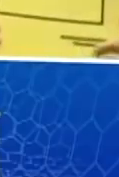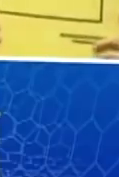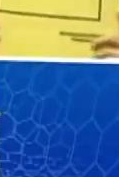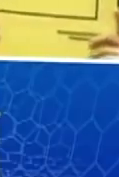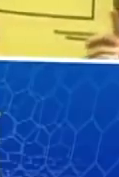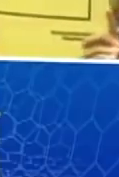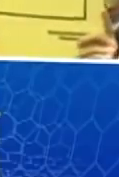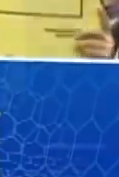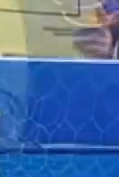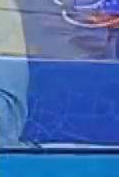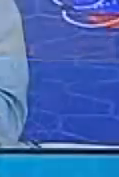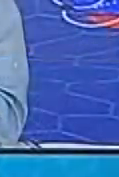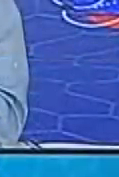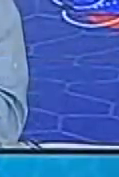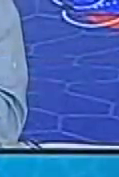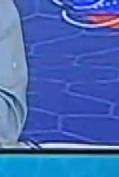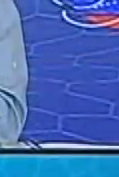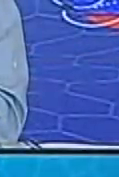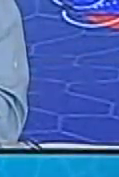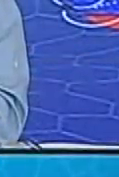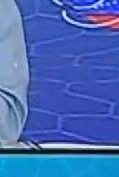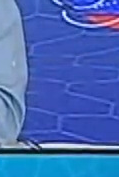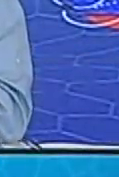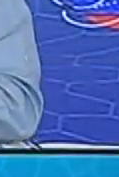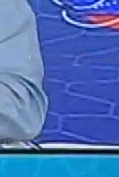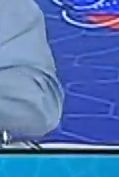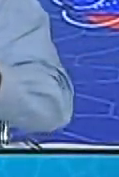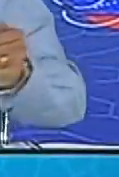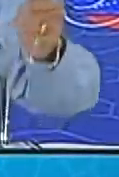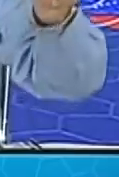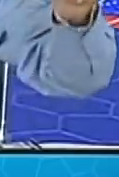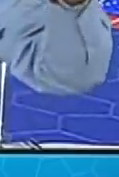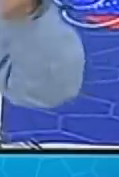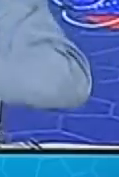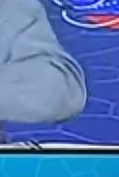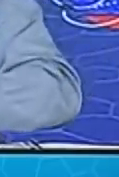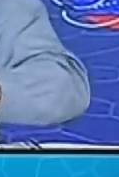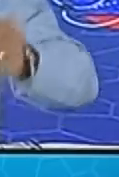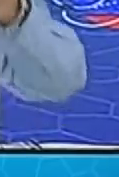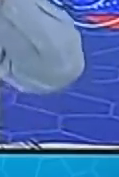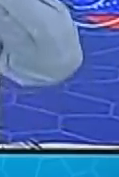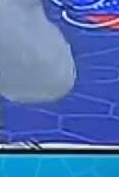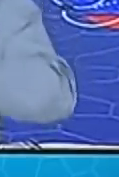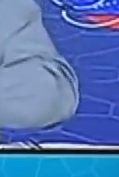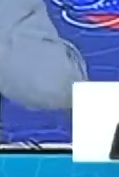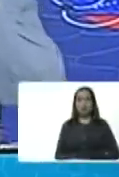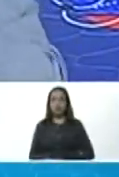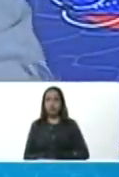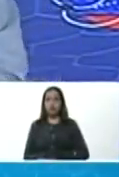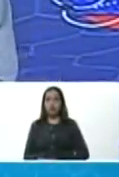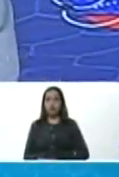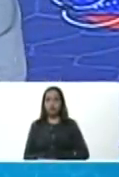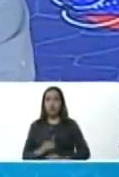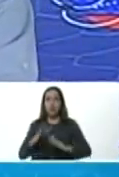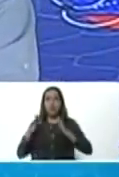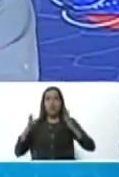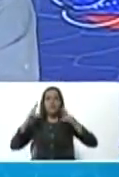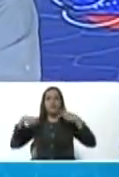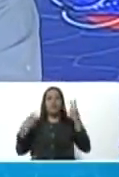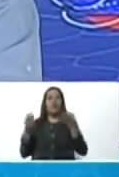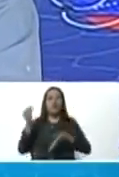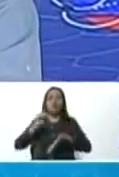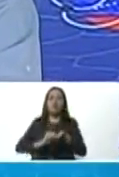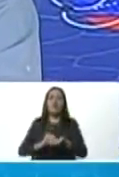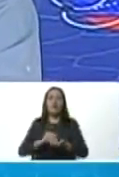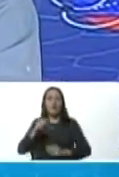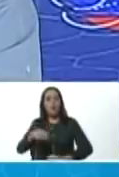¿Qué te pareció esta gran movilización del pueblo de Venezuela y esta gran victoria que hemos vuelto a obtener hoy 10 de marzo?